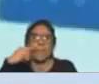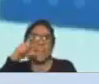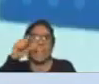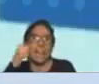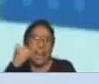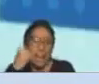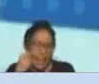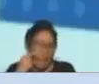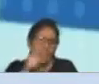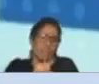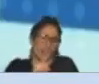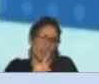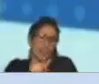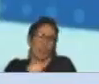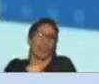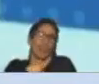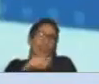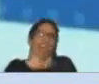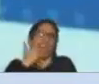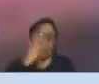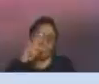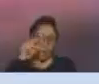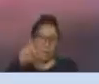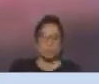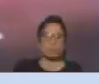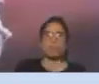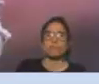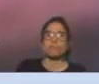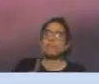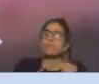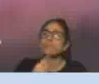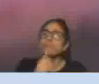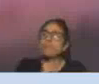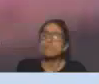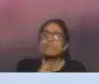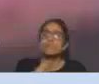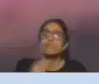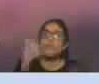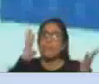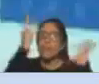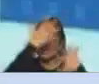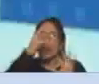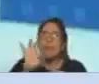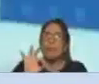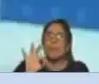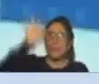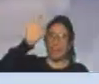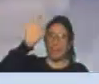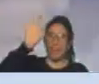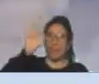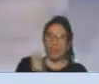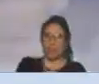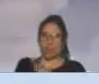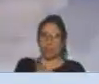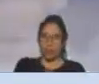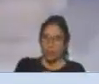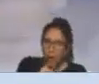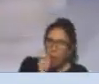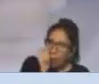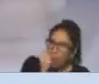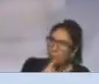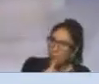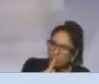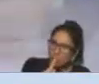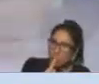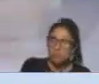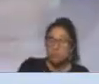Milei? Bueno. Mirá vos. Esas son las preguntas que más hicieron en Google en los últimos días. Así es, sigue que estudió Milei, etcétera.